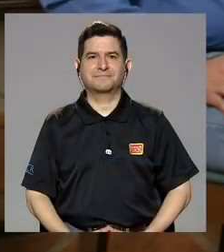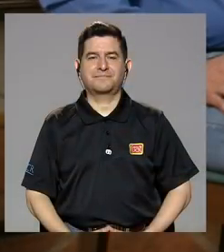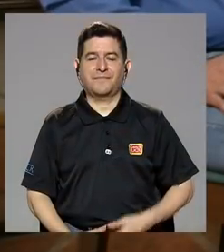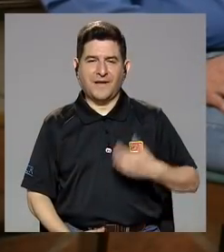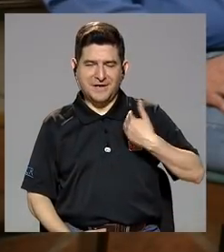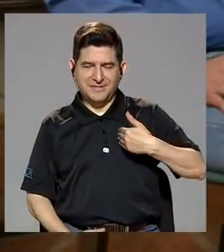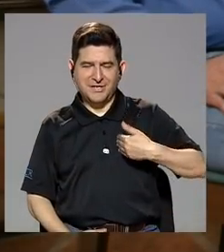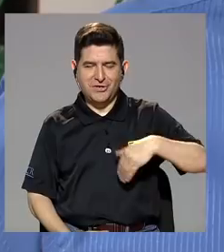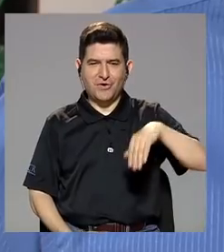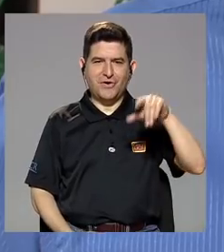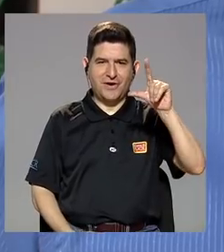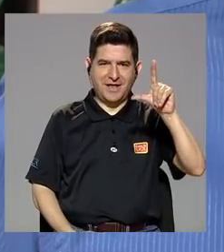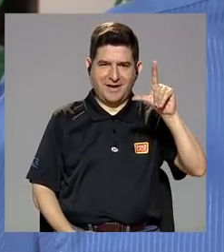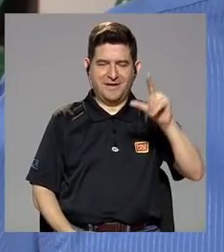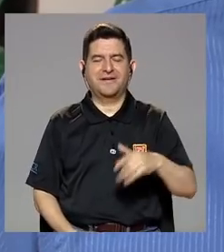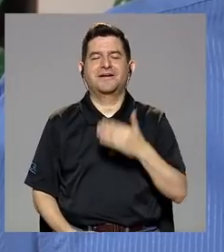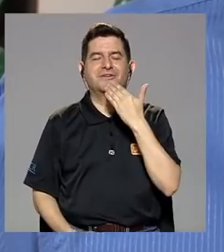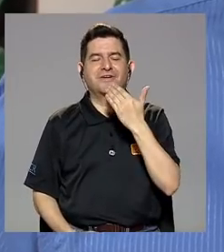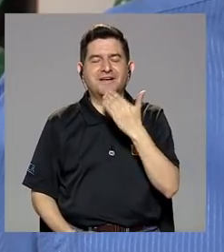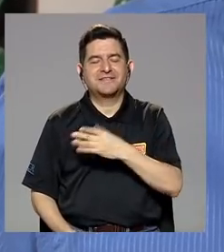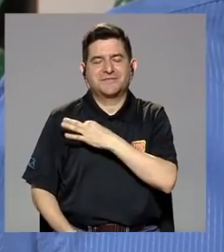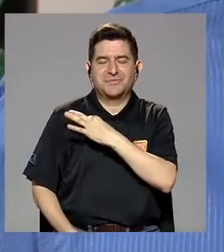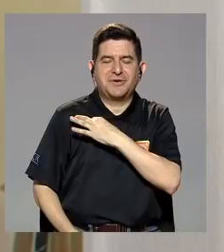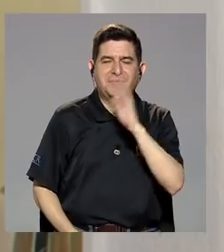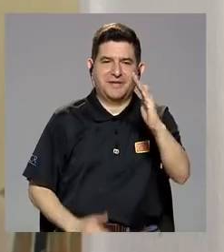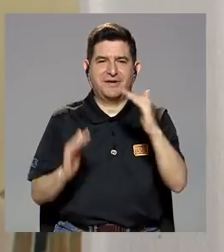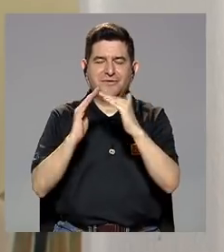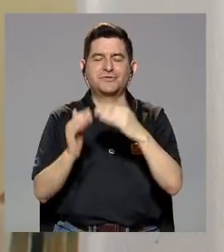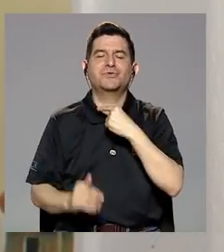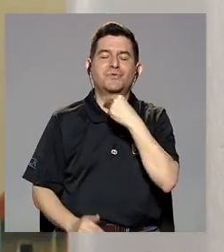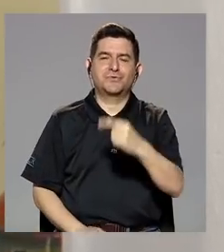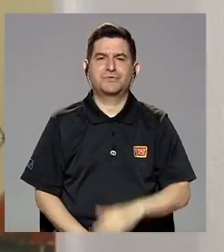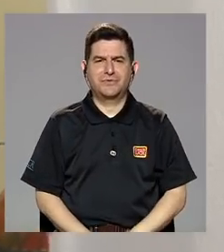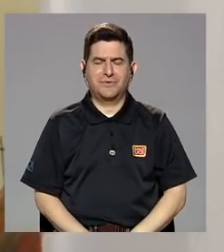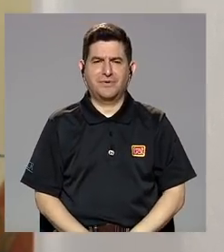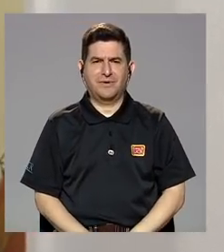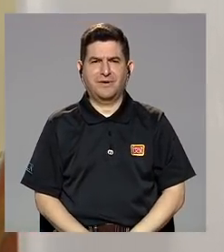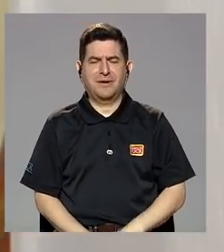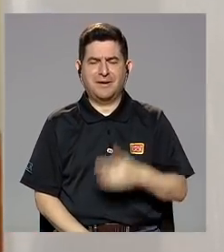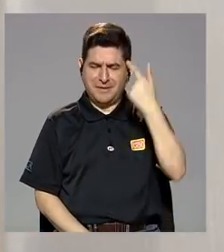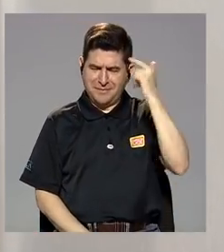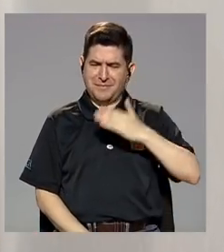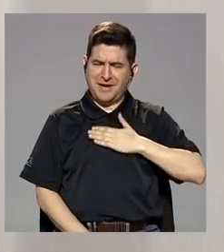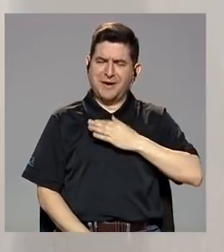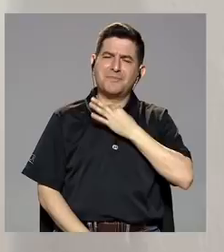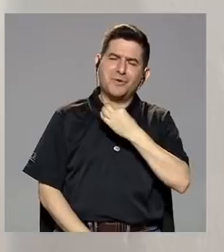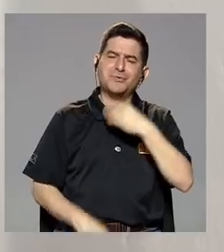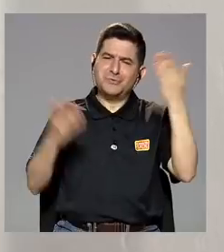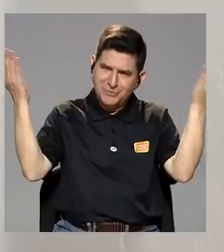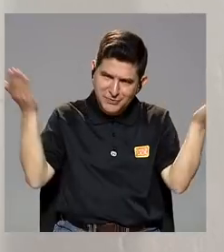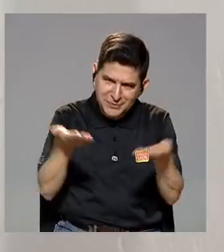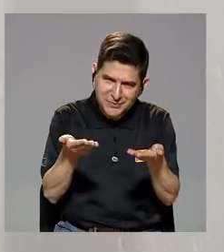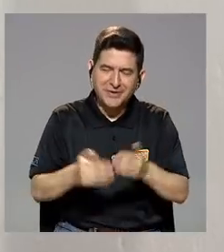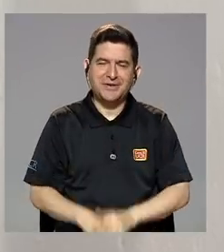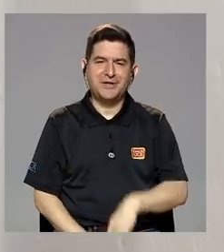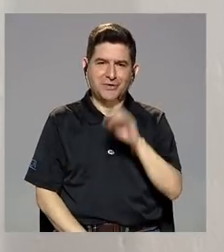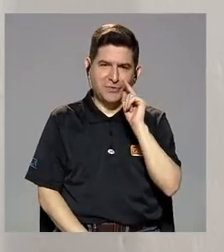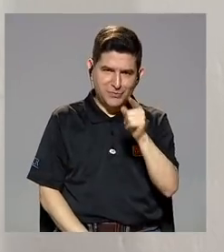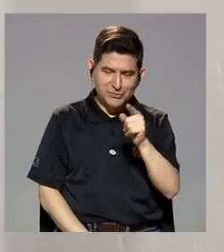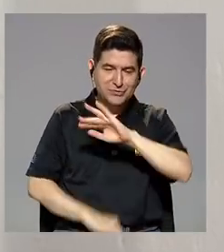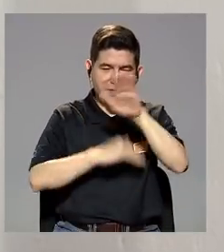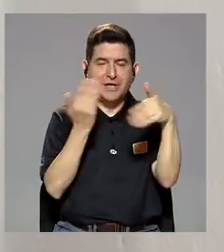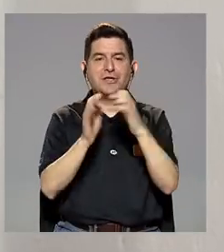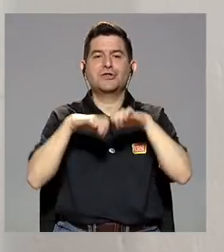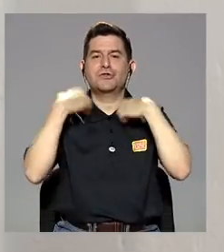ganando gracias por invitarnos a su casa es un gusto estar con su nombre para mí y sus gustos y bienvenidos a usted ya